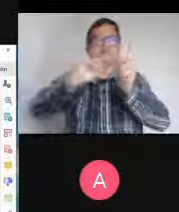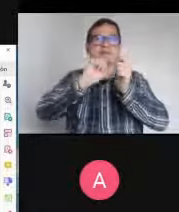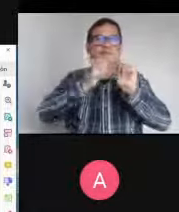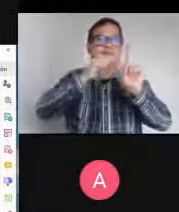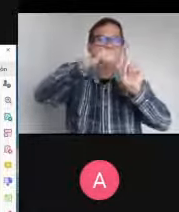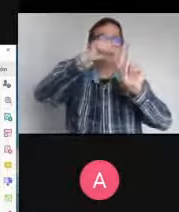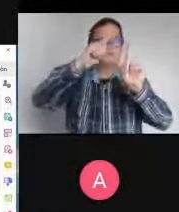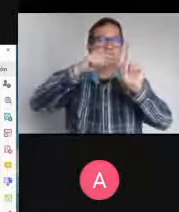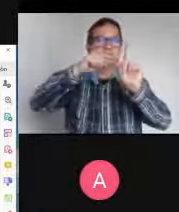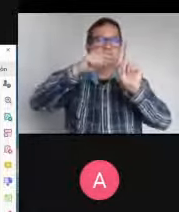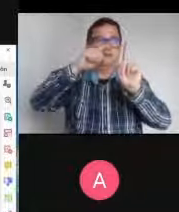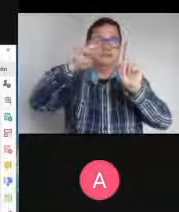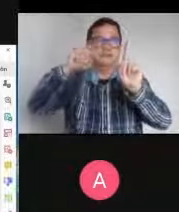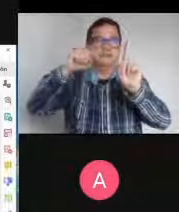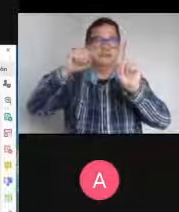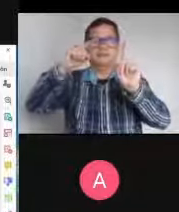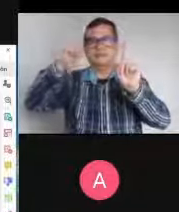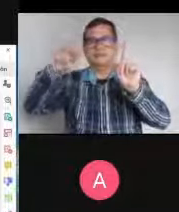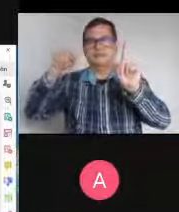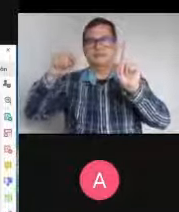No sé si hay alguna pregunta hasta acá.